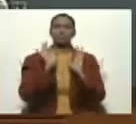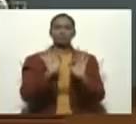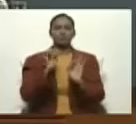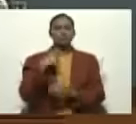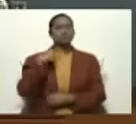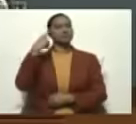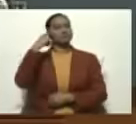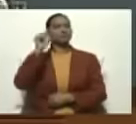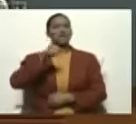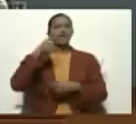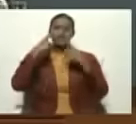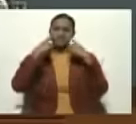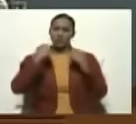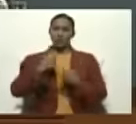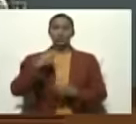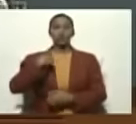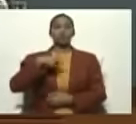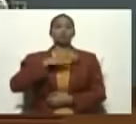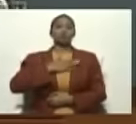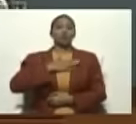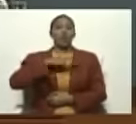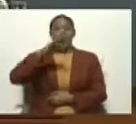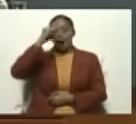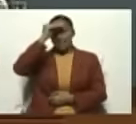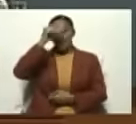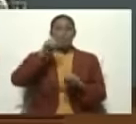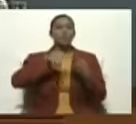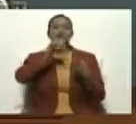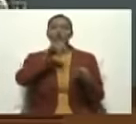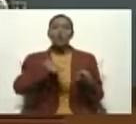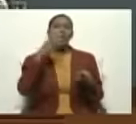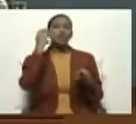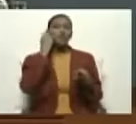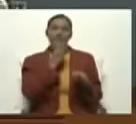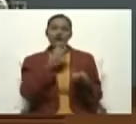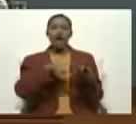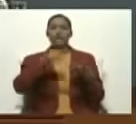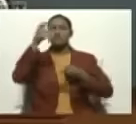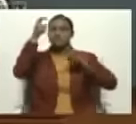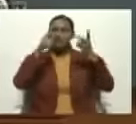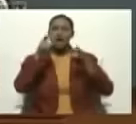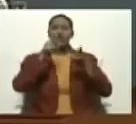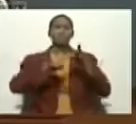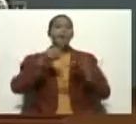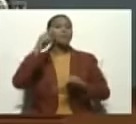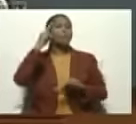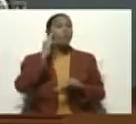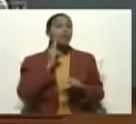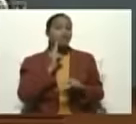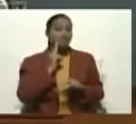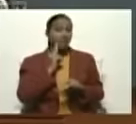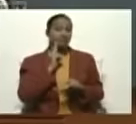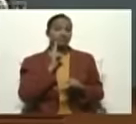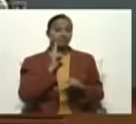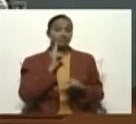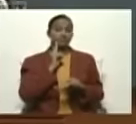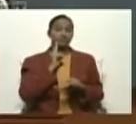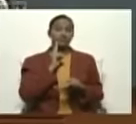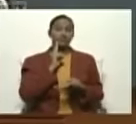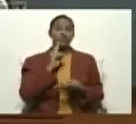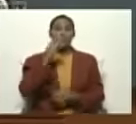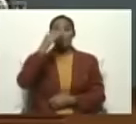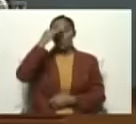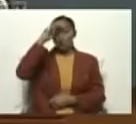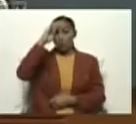que aprendimos de Fidel, de Chávez, de Bolívar, de Martí, como usted lo decía, tanto Cuba como